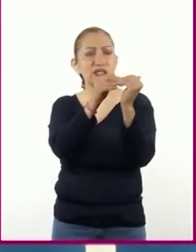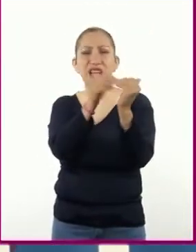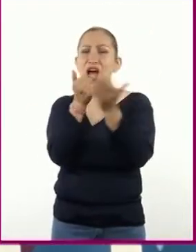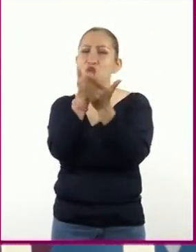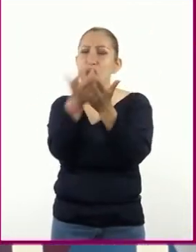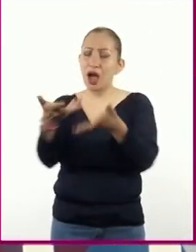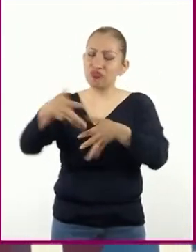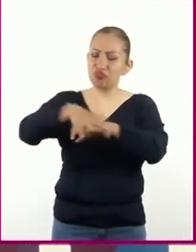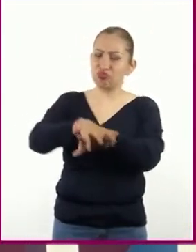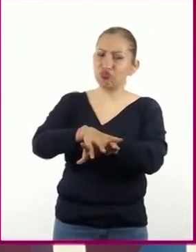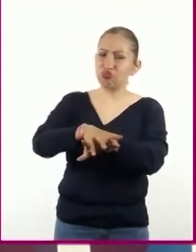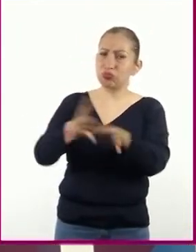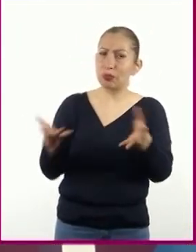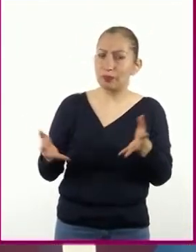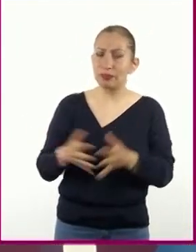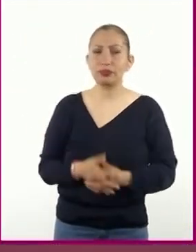inclusiva?